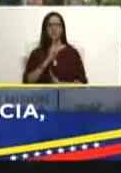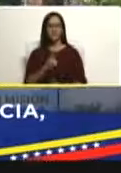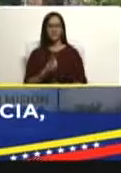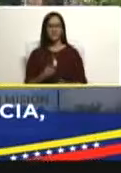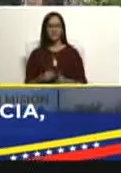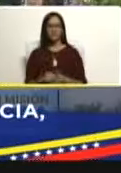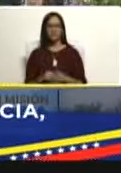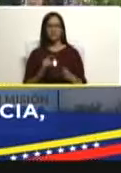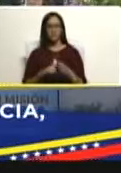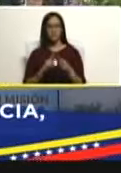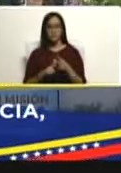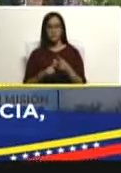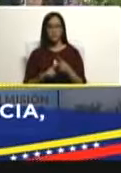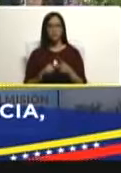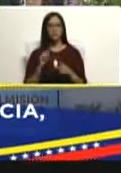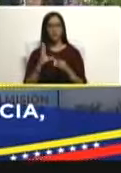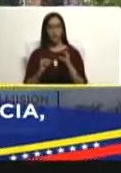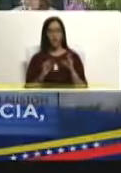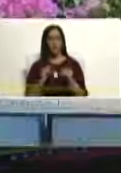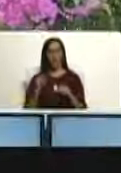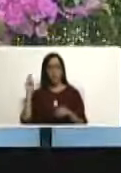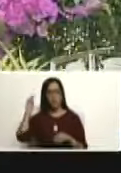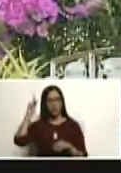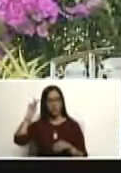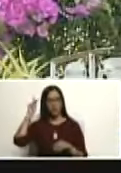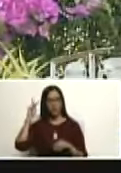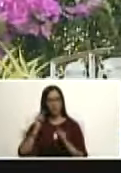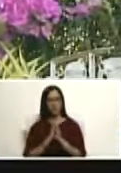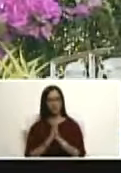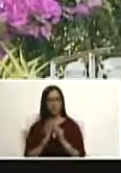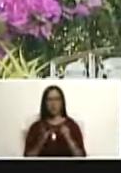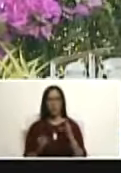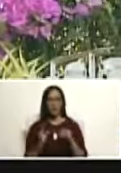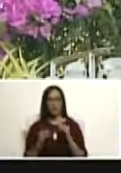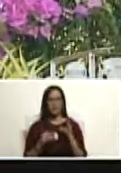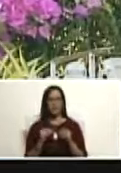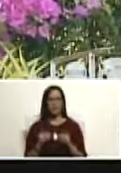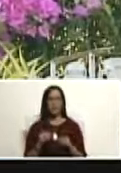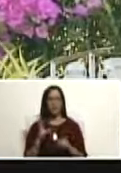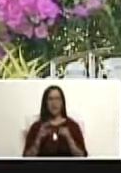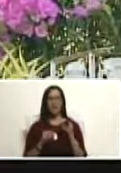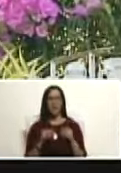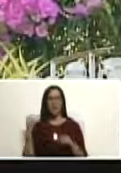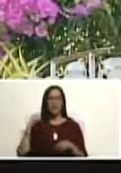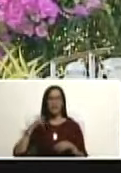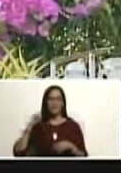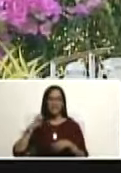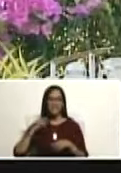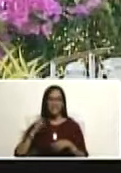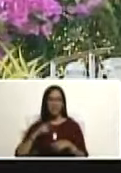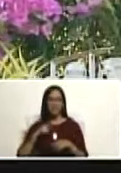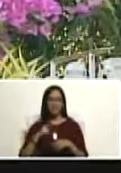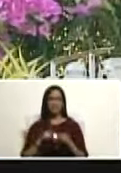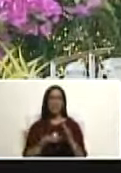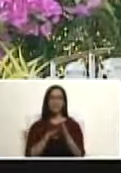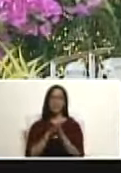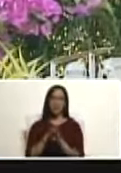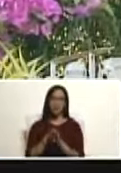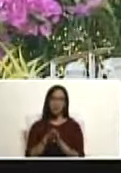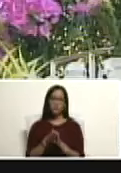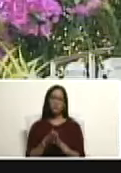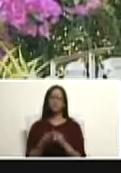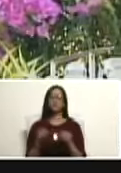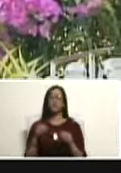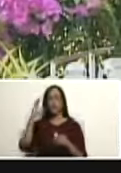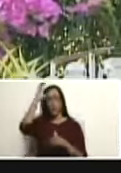Por eso entonces hablábamos, profesora, por favor, conversadito, hablábamos la necesidad del desarrollo del